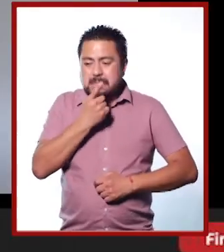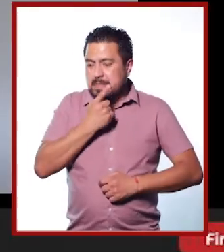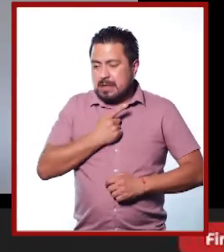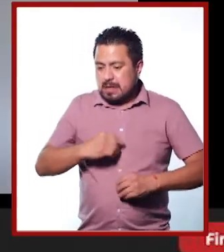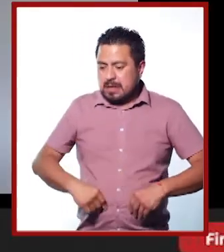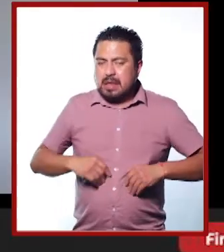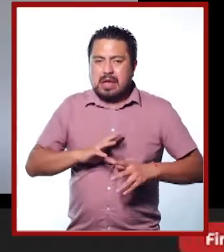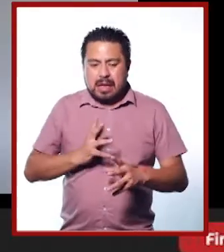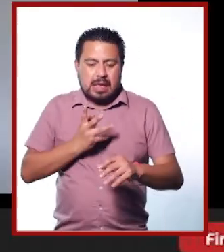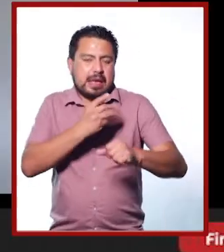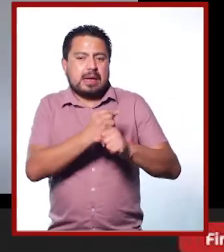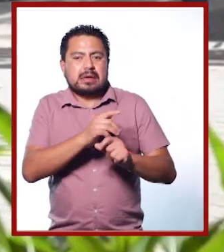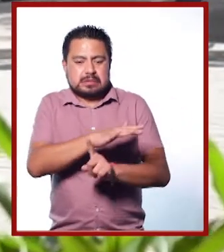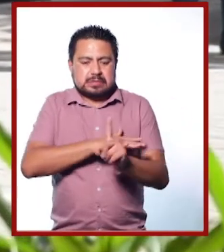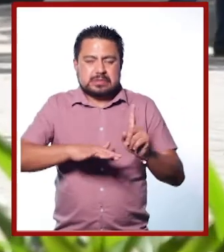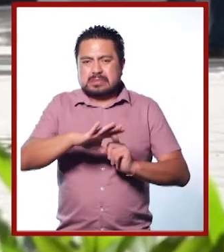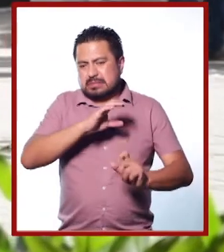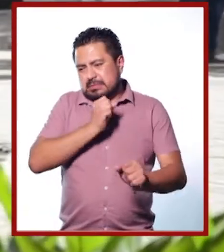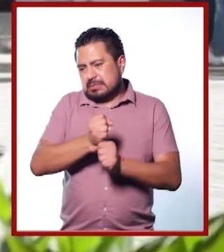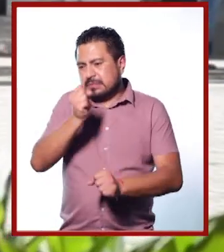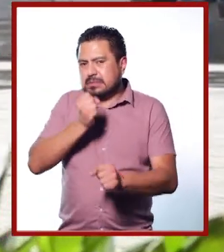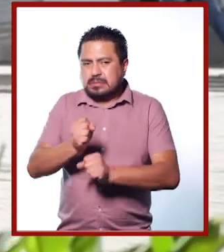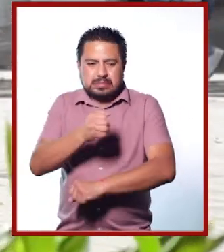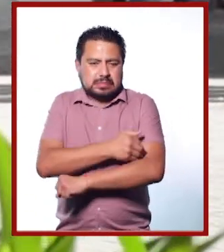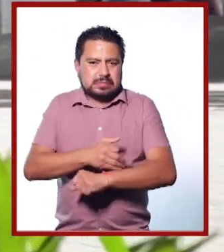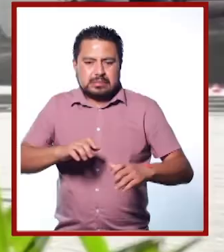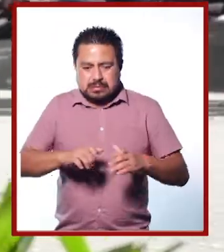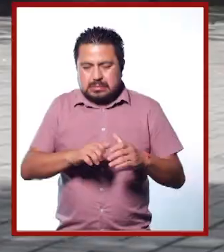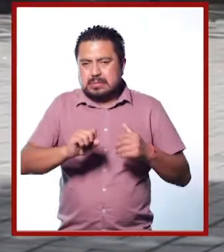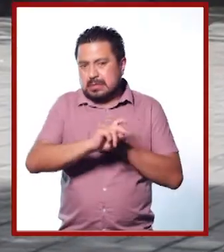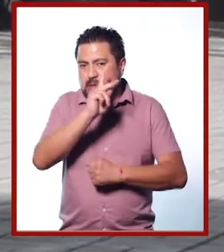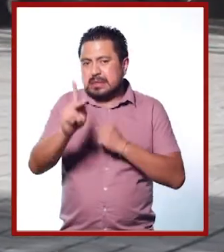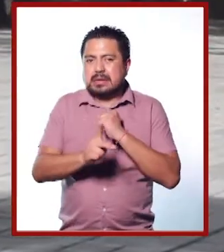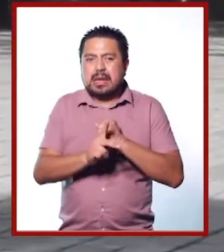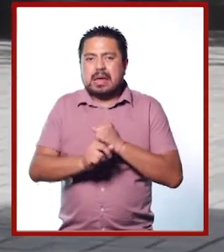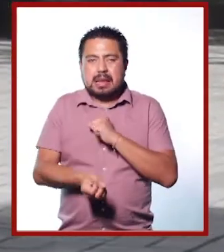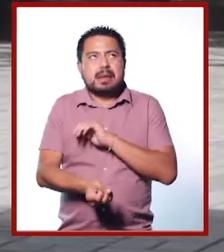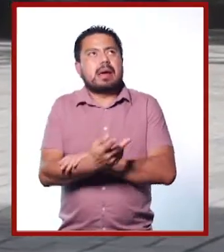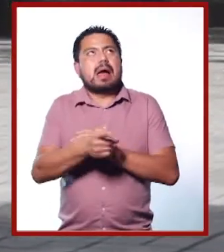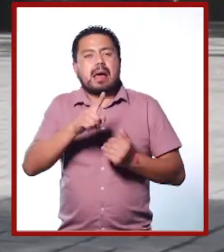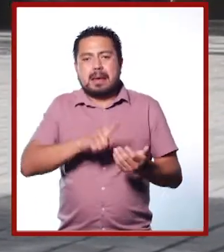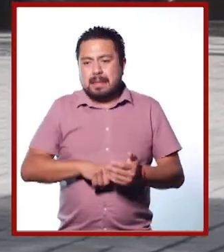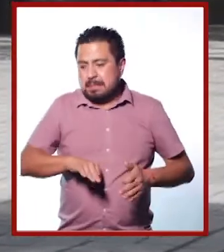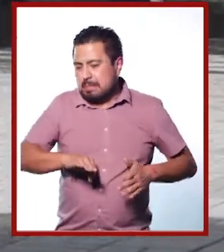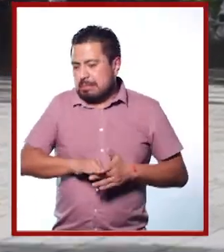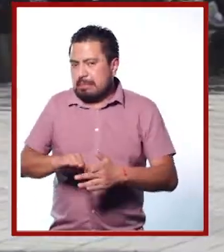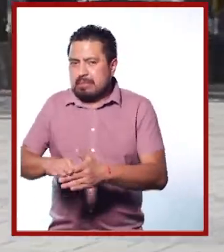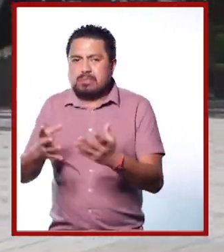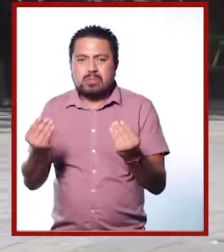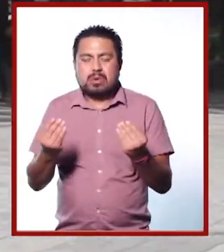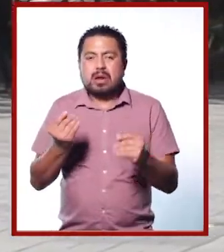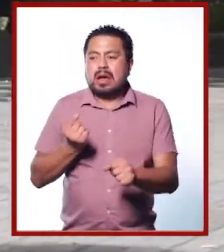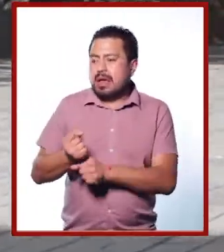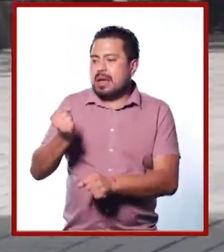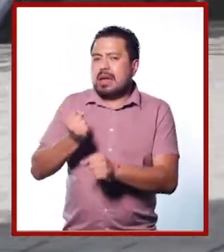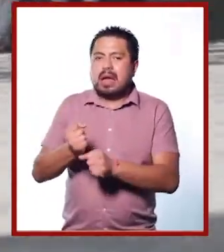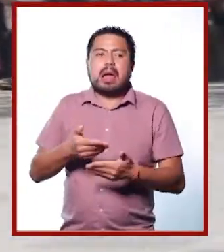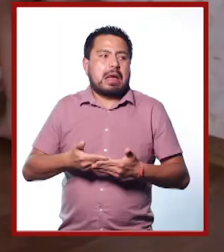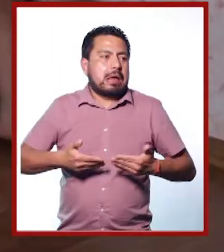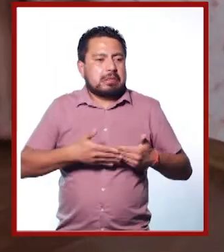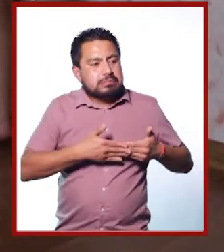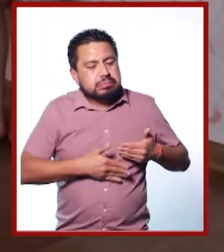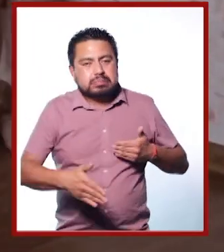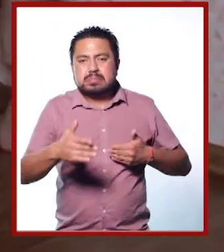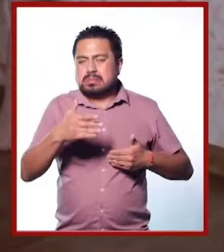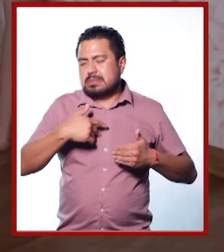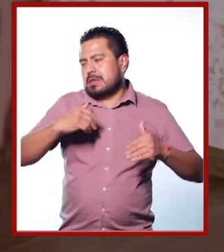soy. Y si a eso le agregamos un círculo de violencia familiar, que en nuestro país, o sea, aparece muchísimo, hay violencia desde